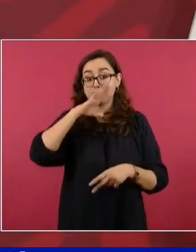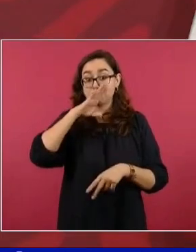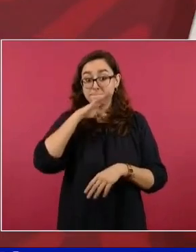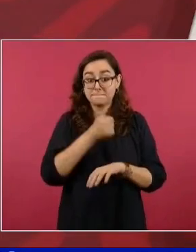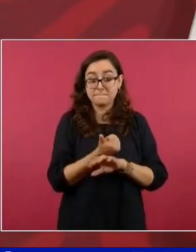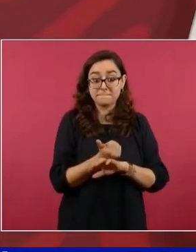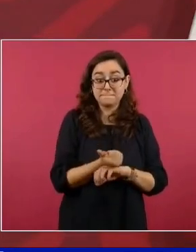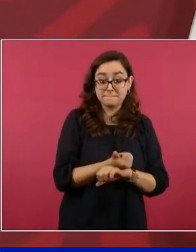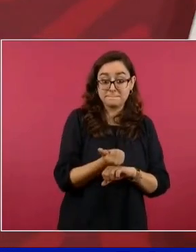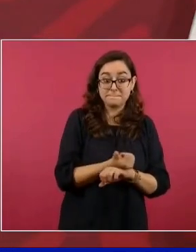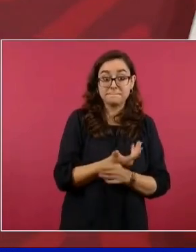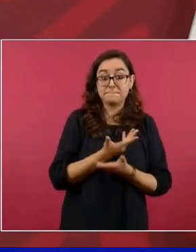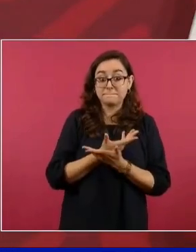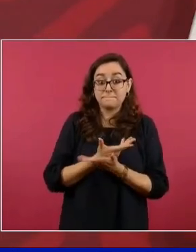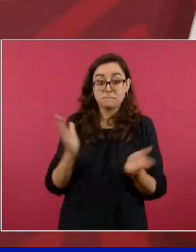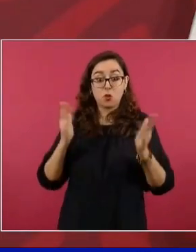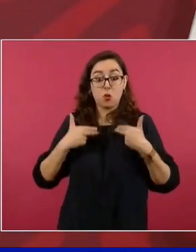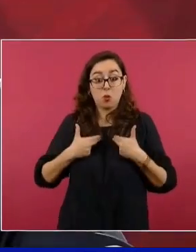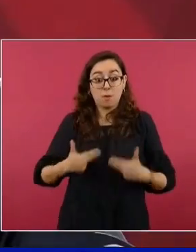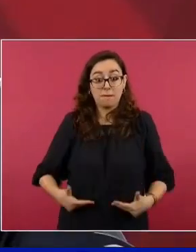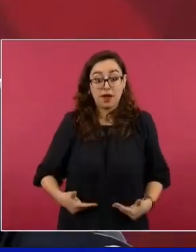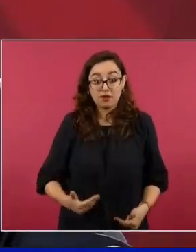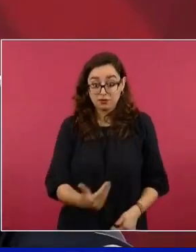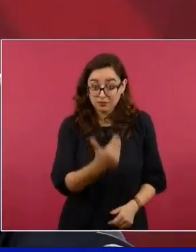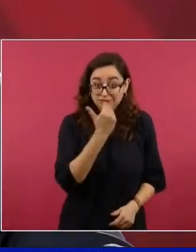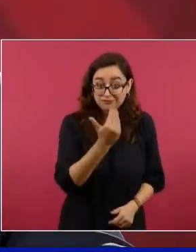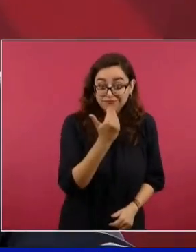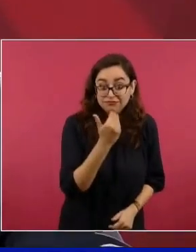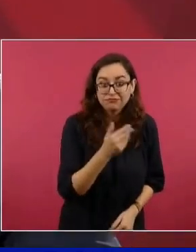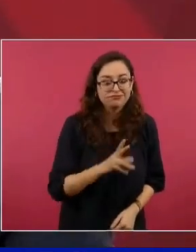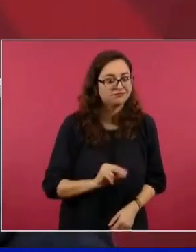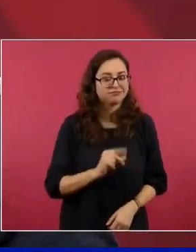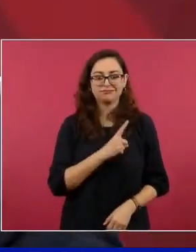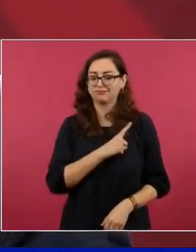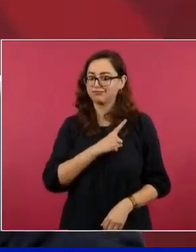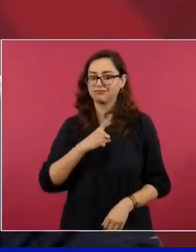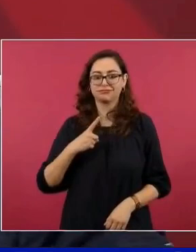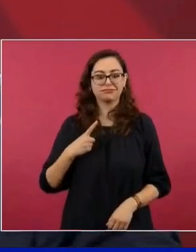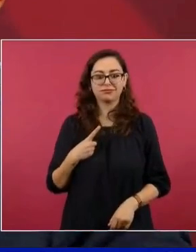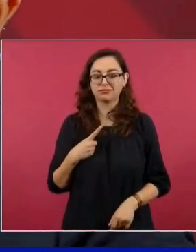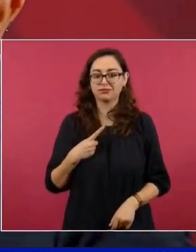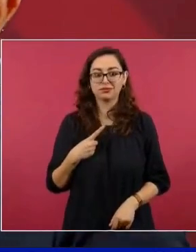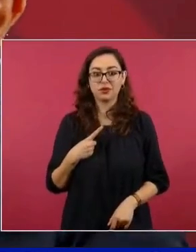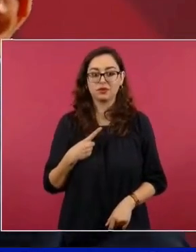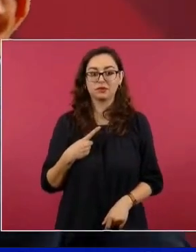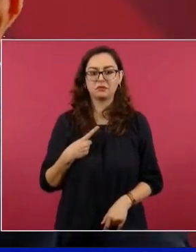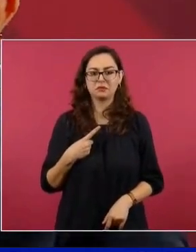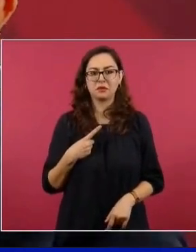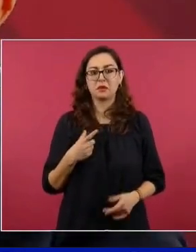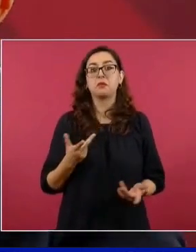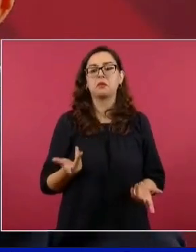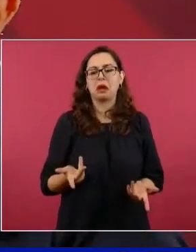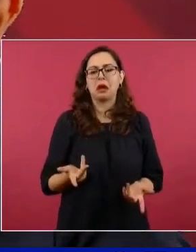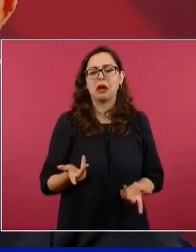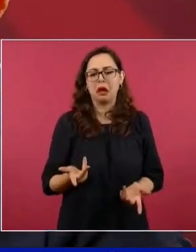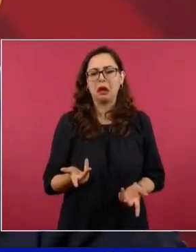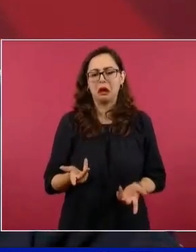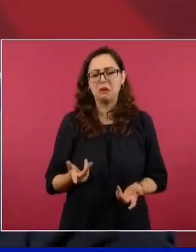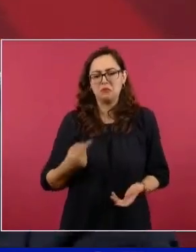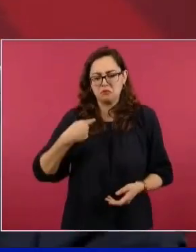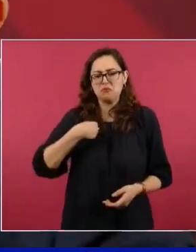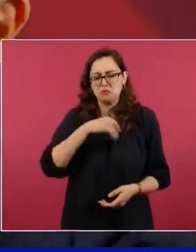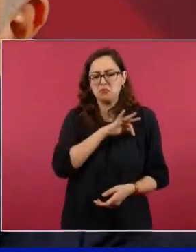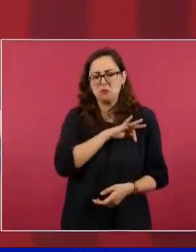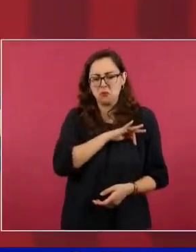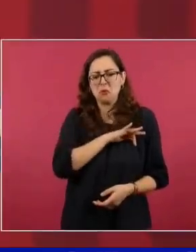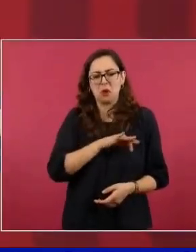Eso lo tenemos que cuidar, porque sería muy fácil decir abrimos, ¿no?,